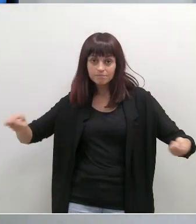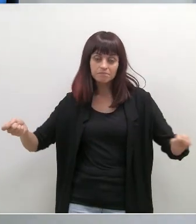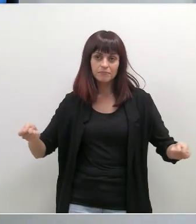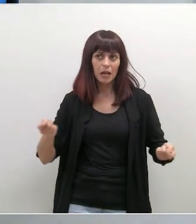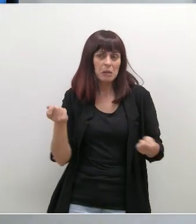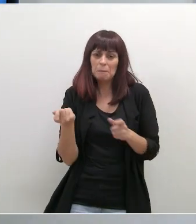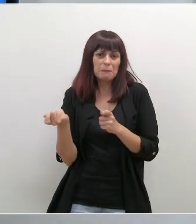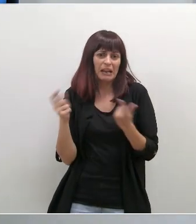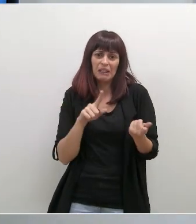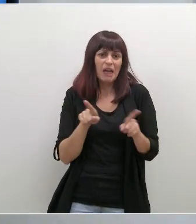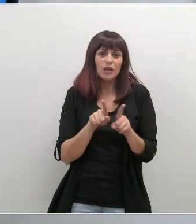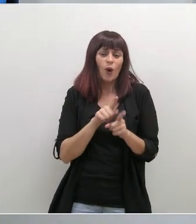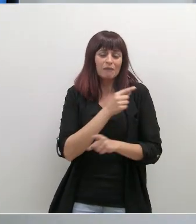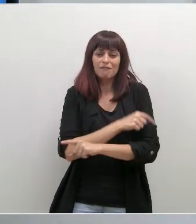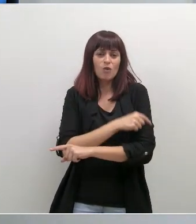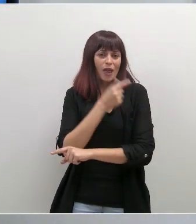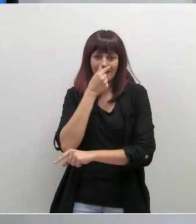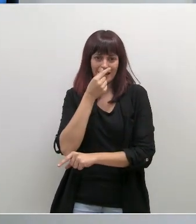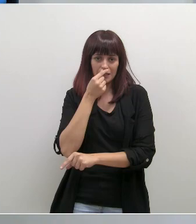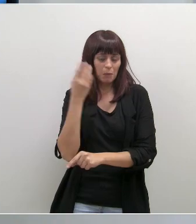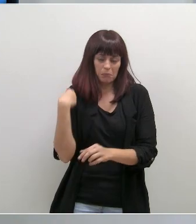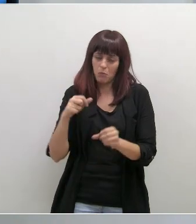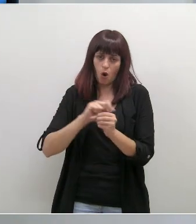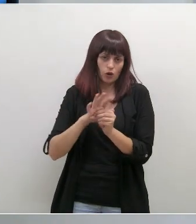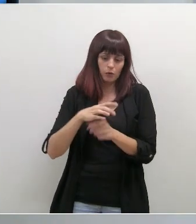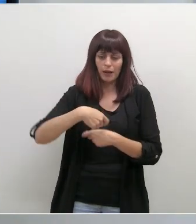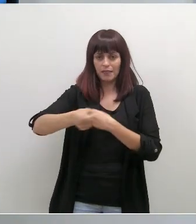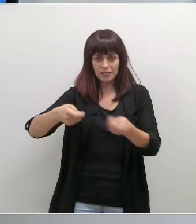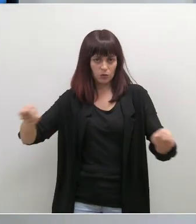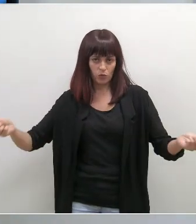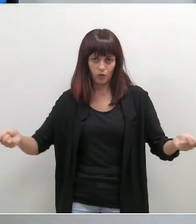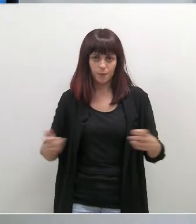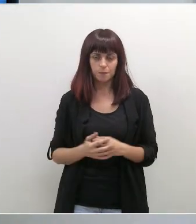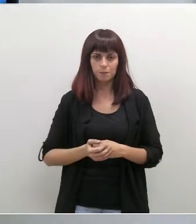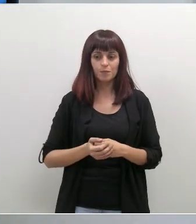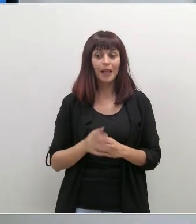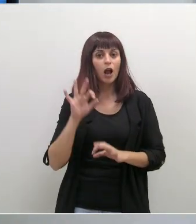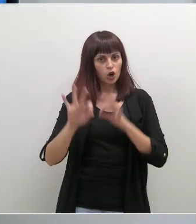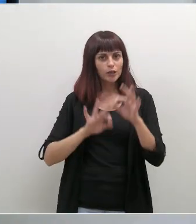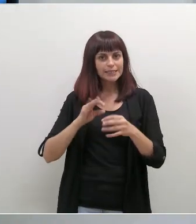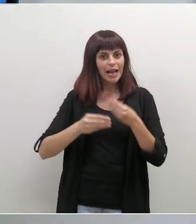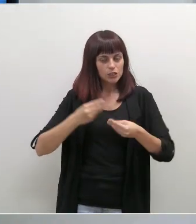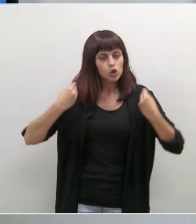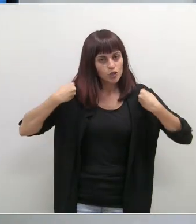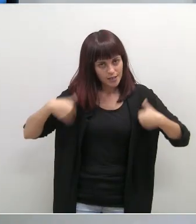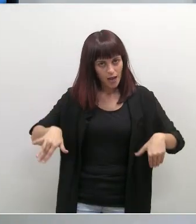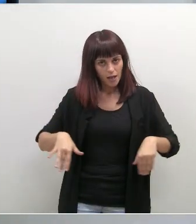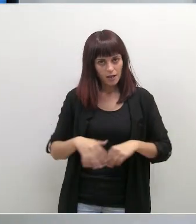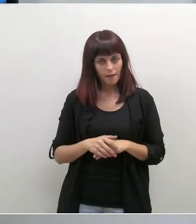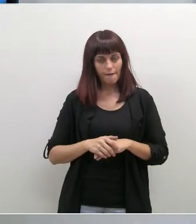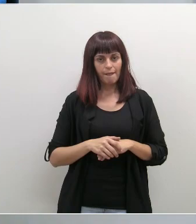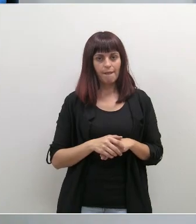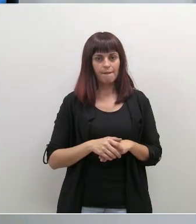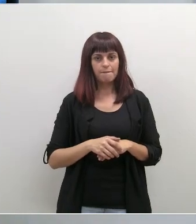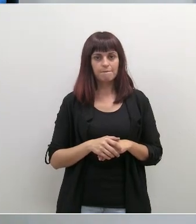parecida a la que utilizamos para la gripe, para la que utilizamos para poner la COVID. Entonces, esa logística sí está hecha. Incluso tenemos